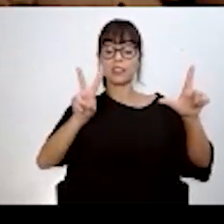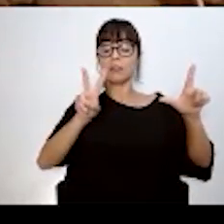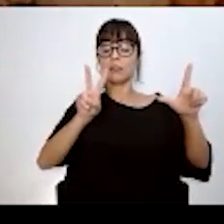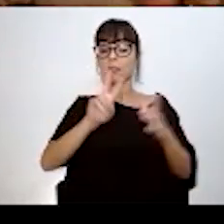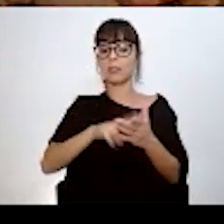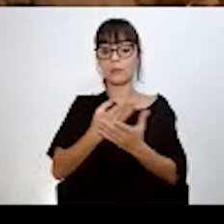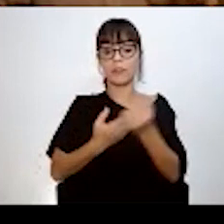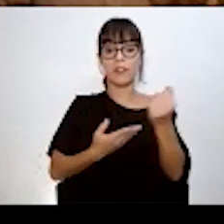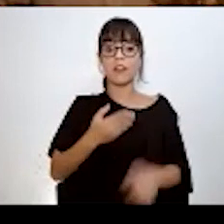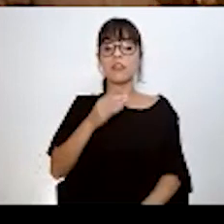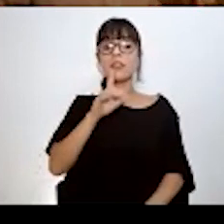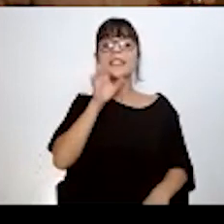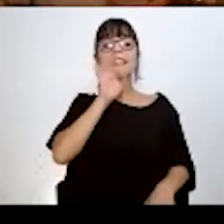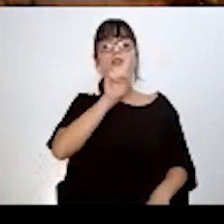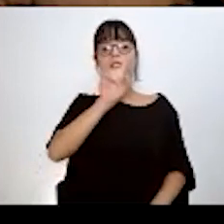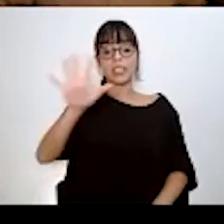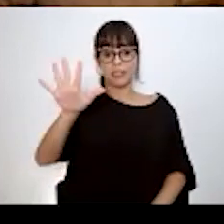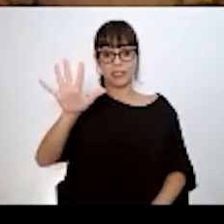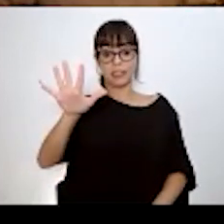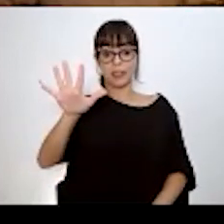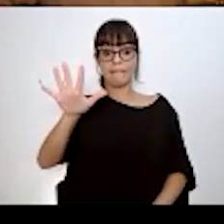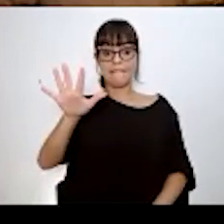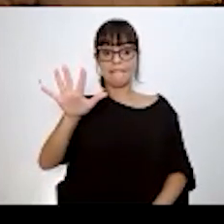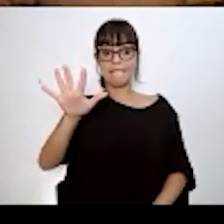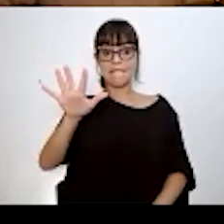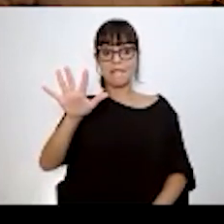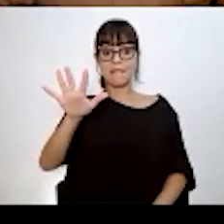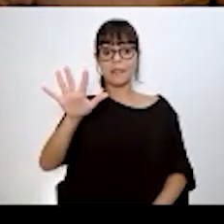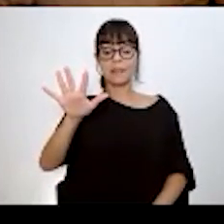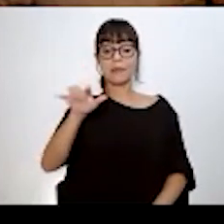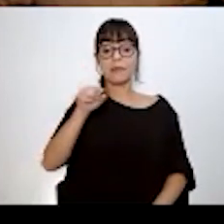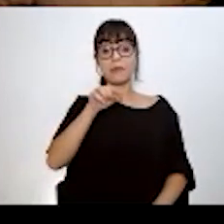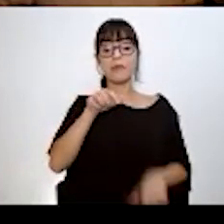Hay muchos elementos en esta gráfica que podemos empezar a explicar,